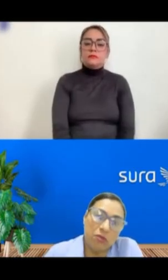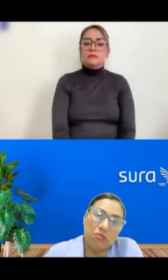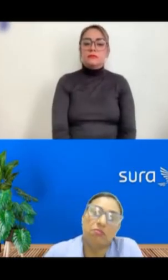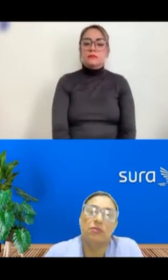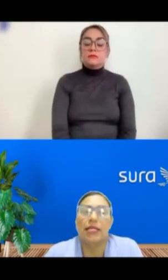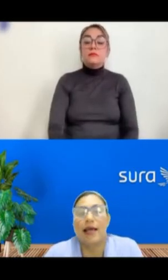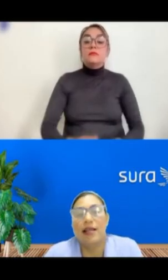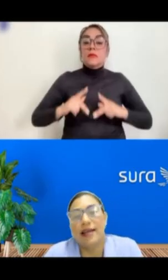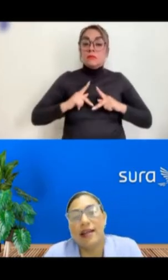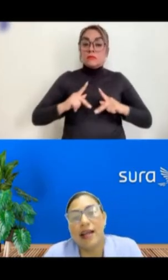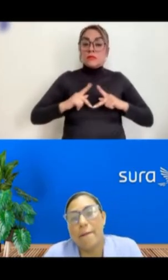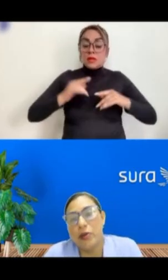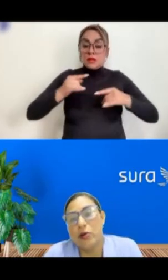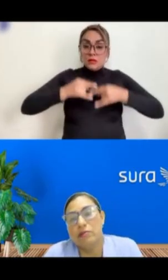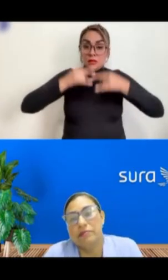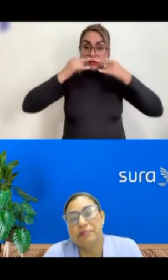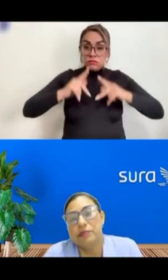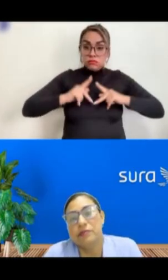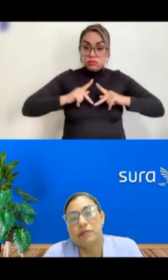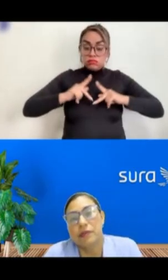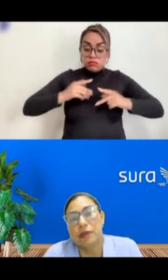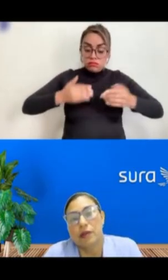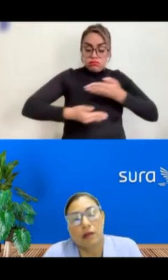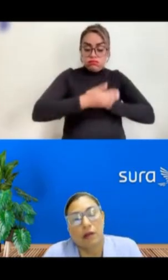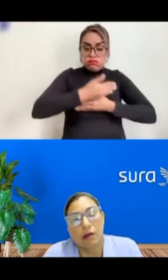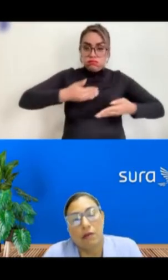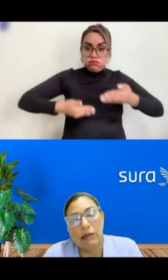La respiración, que es el intercambio